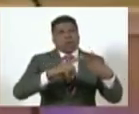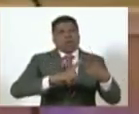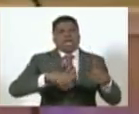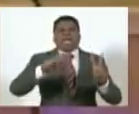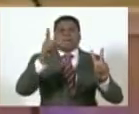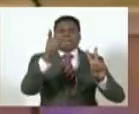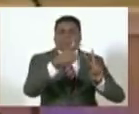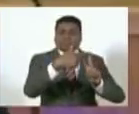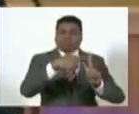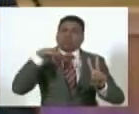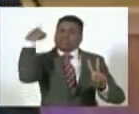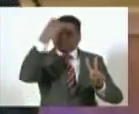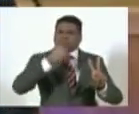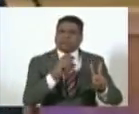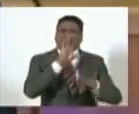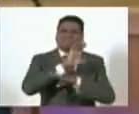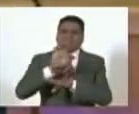la seguridad, tarea.